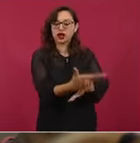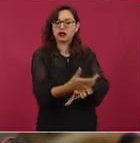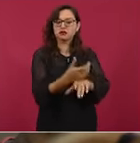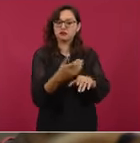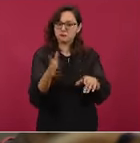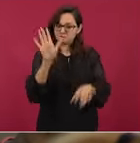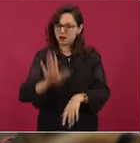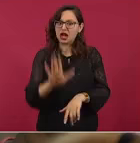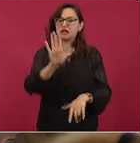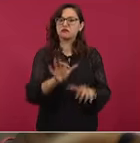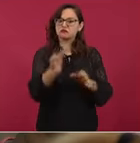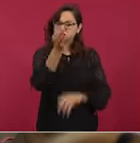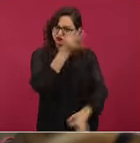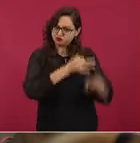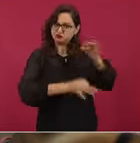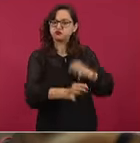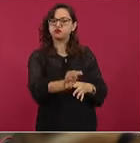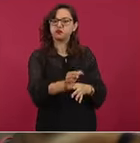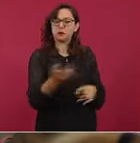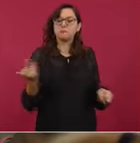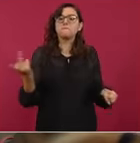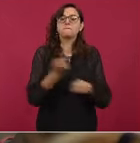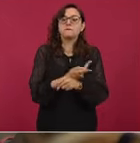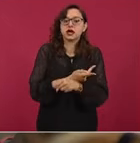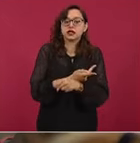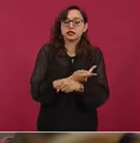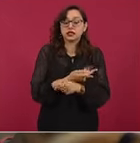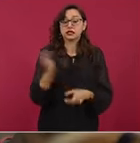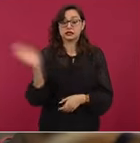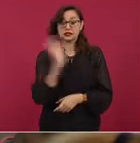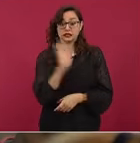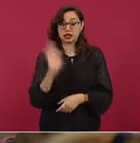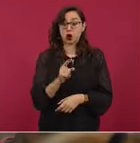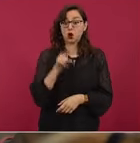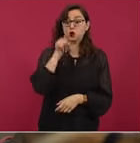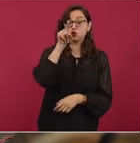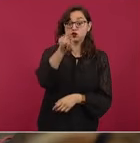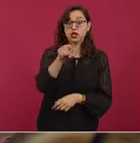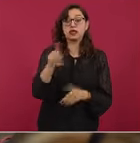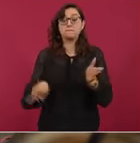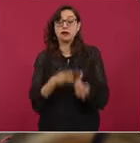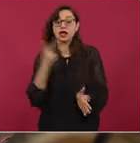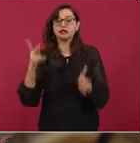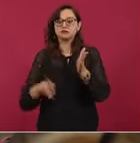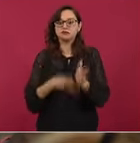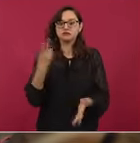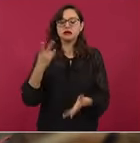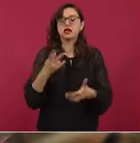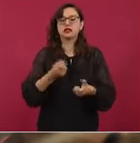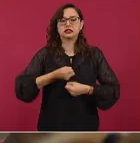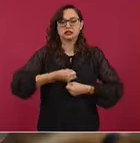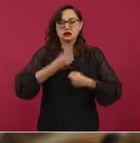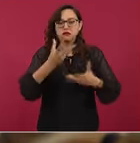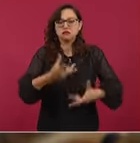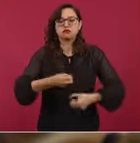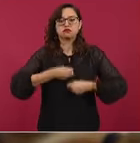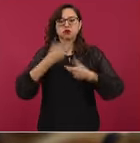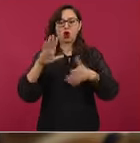periodistas. ¿No cree usted que ese tipo de menciones en este espacio alientan o provocan los